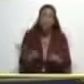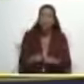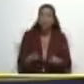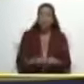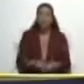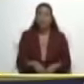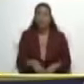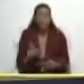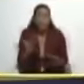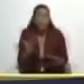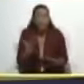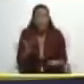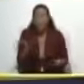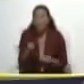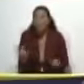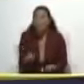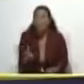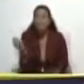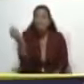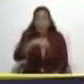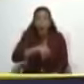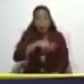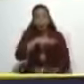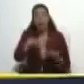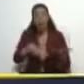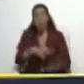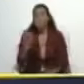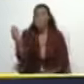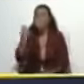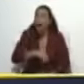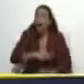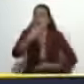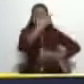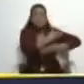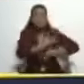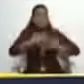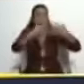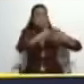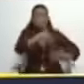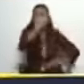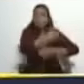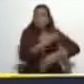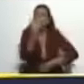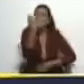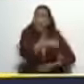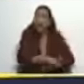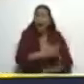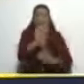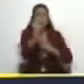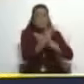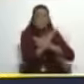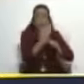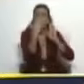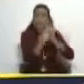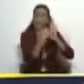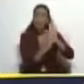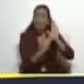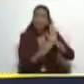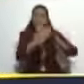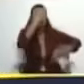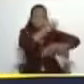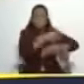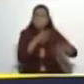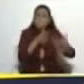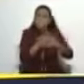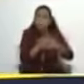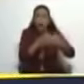¿O es que no es suficiente las agresiones imperialistas, las sanciones criminales,